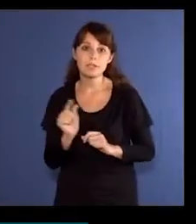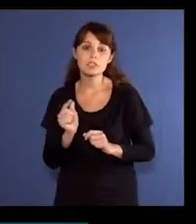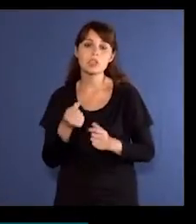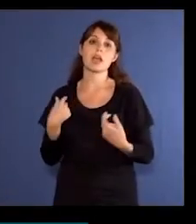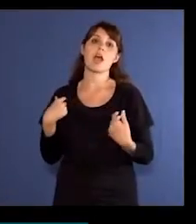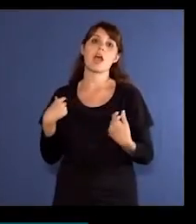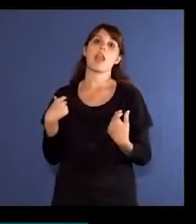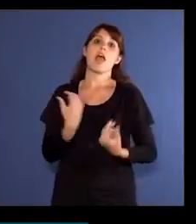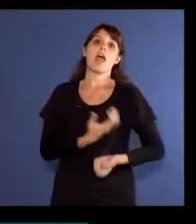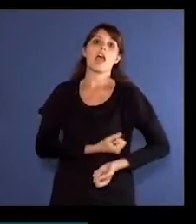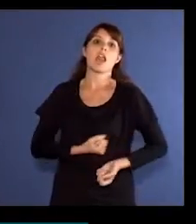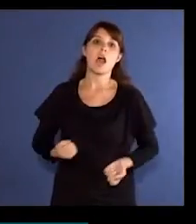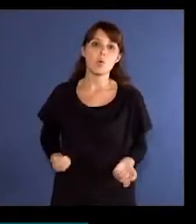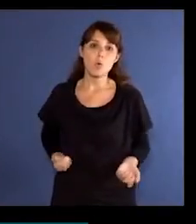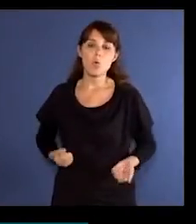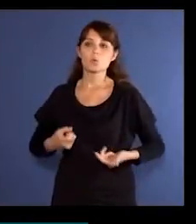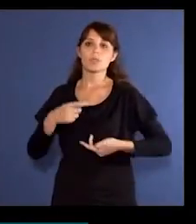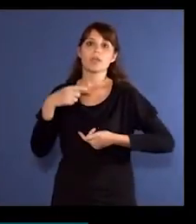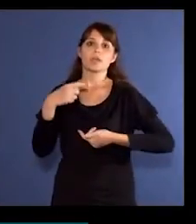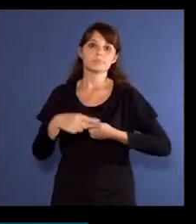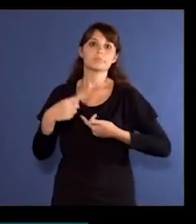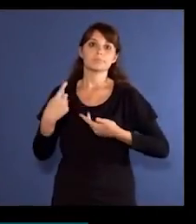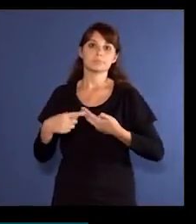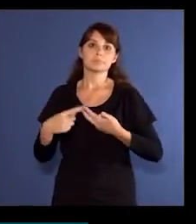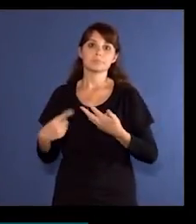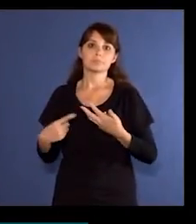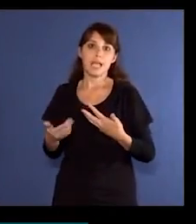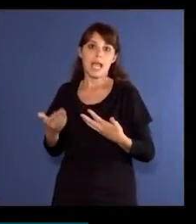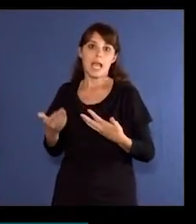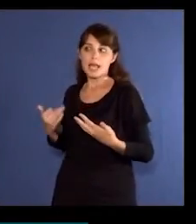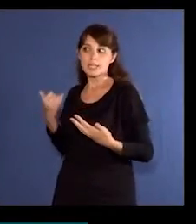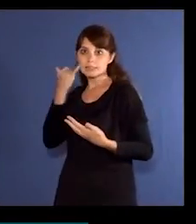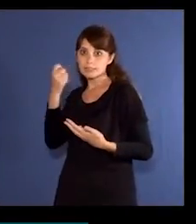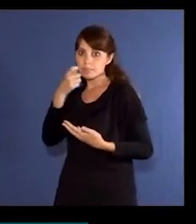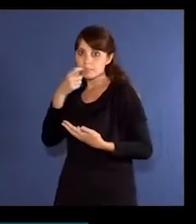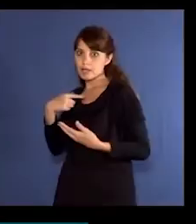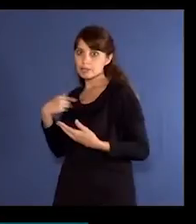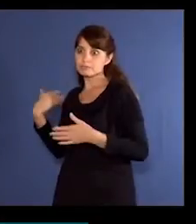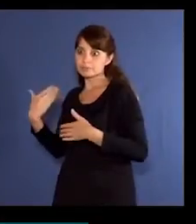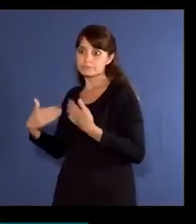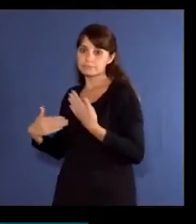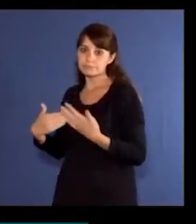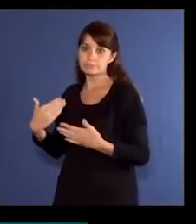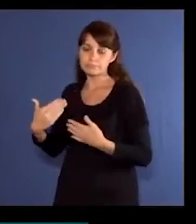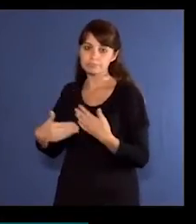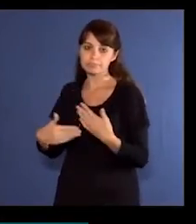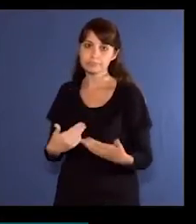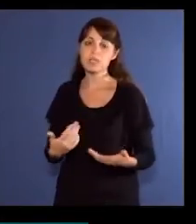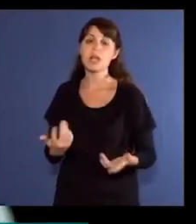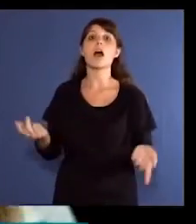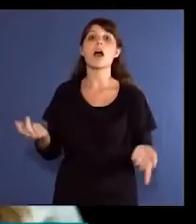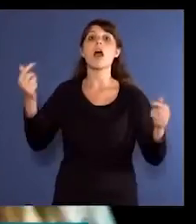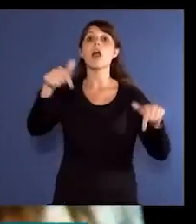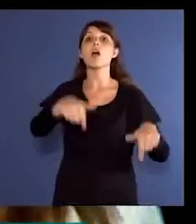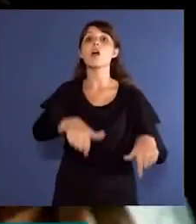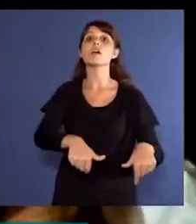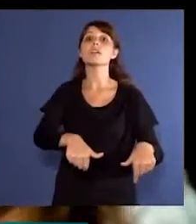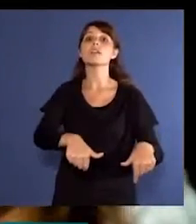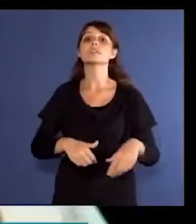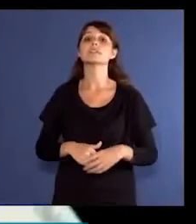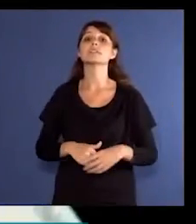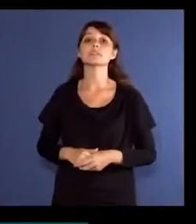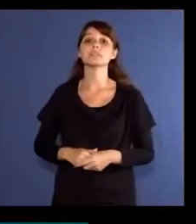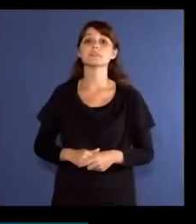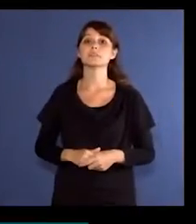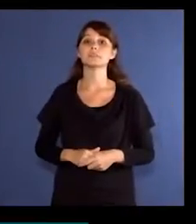ajuste, de verdad, ya lo vienen tratando de llevar adelante, no es una novedad. Y sin embargo, en estos días vamos